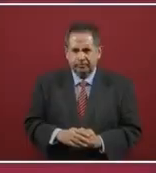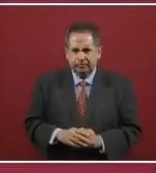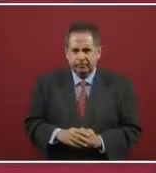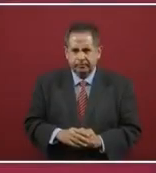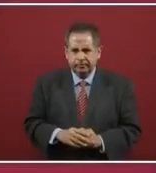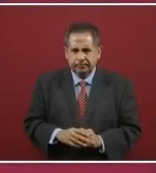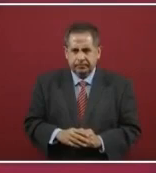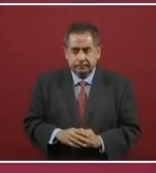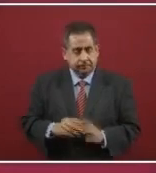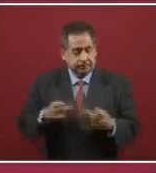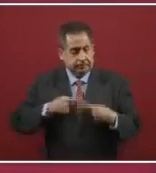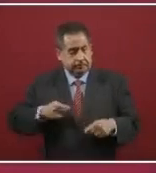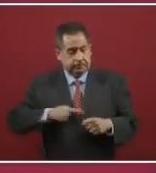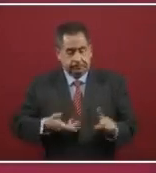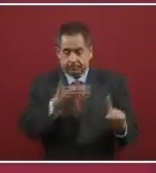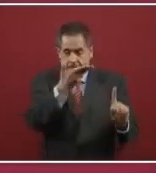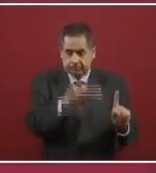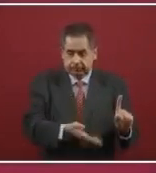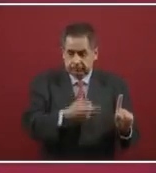una persona,